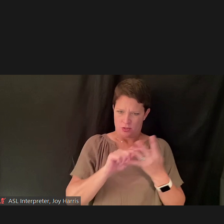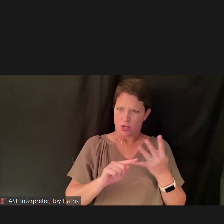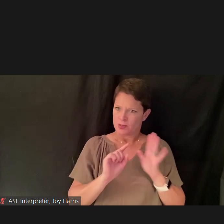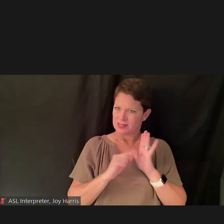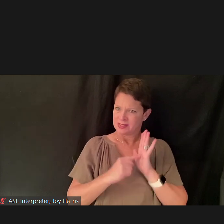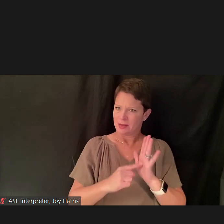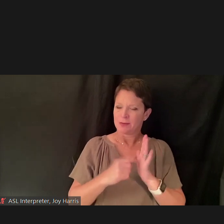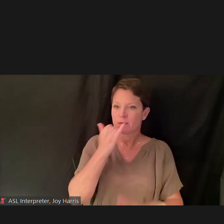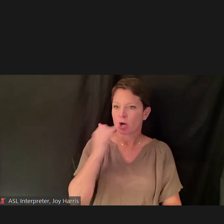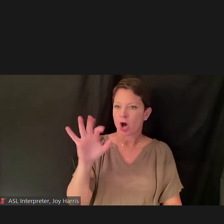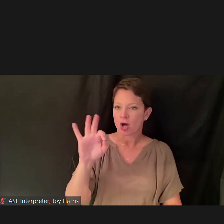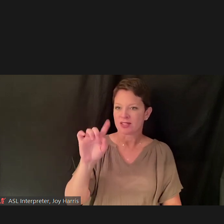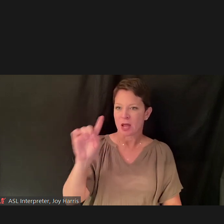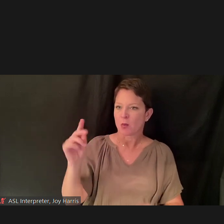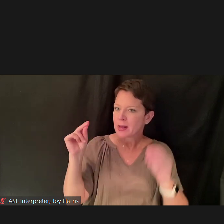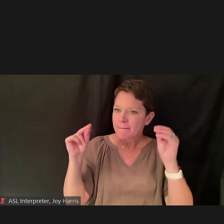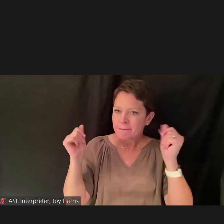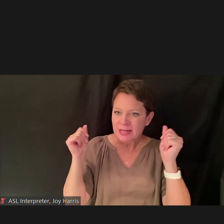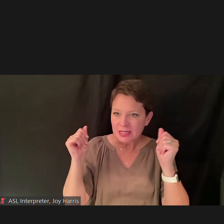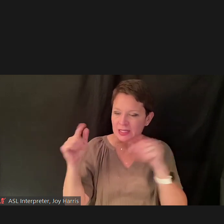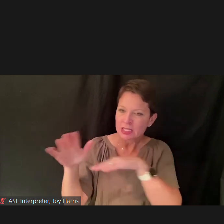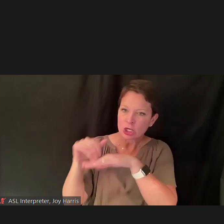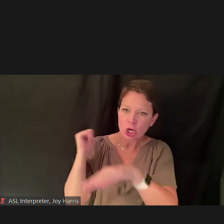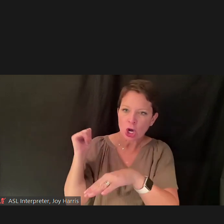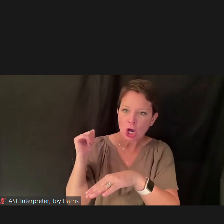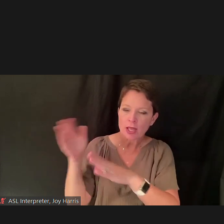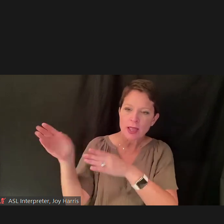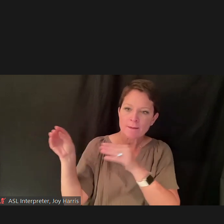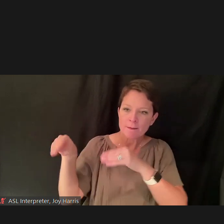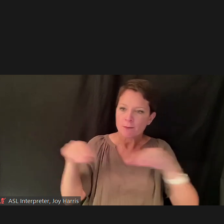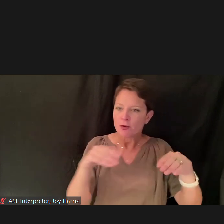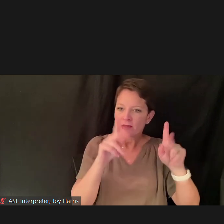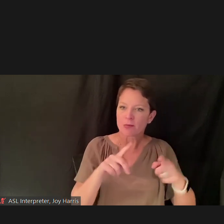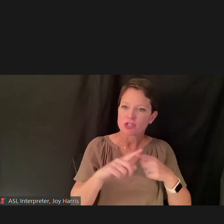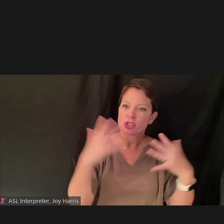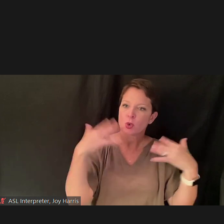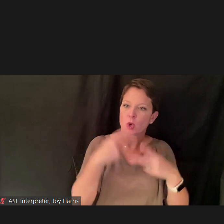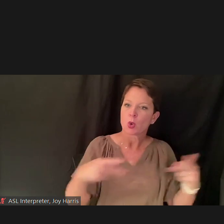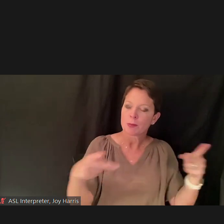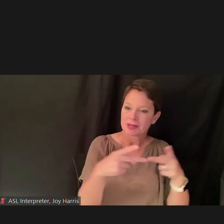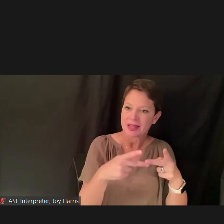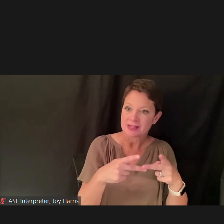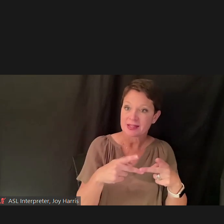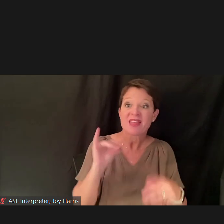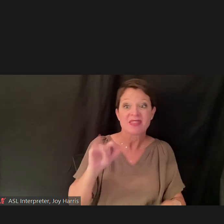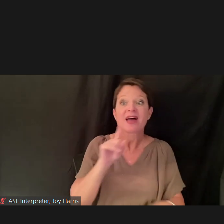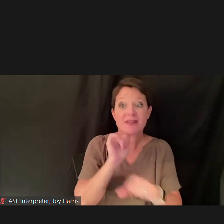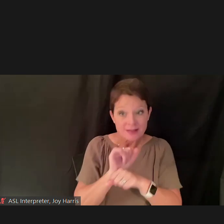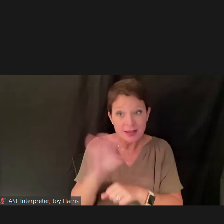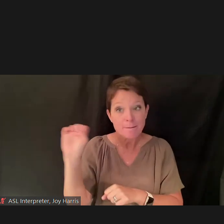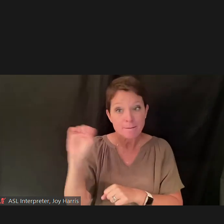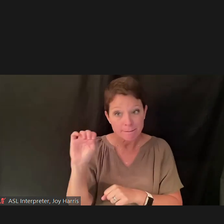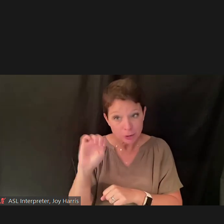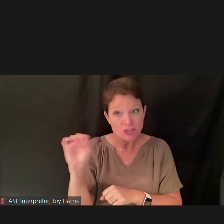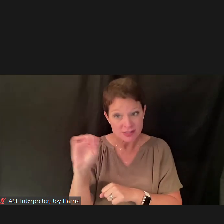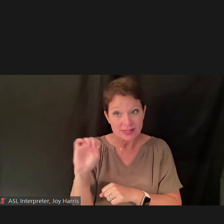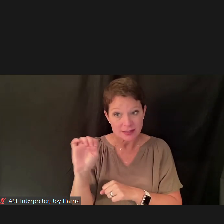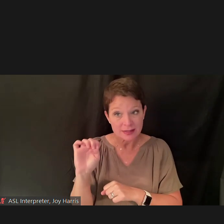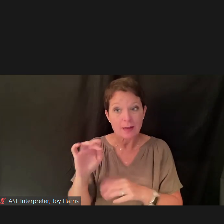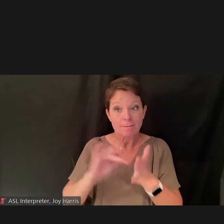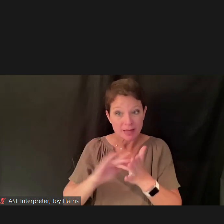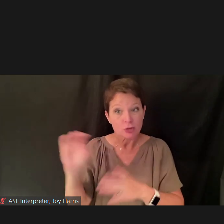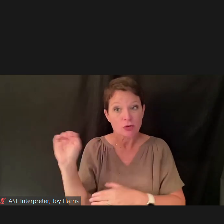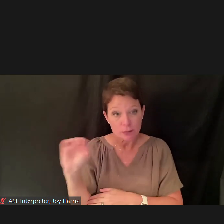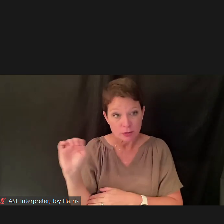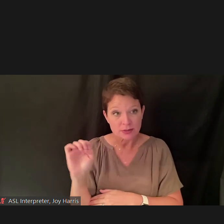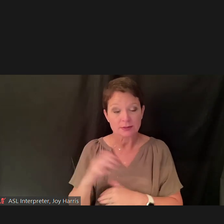inconsciencia. Si ve a alguien con estos síntomas, llame al 911 de inmediato y muévalo a un lugar fresco. Se trata